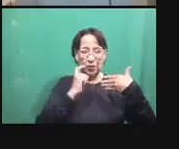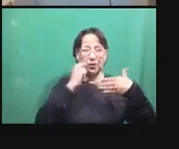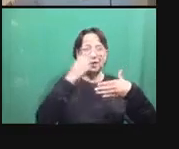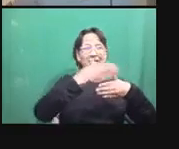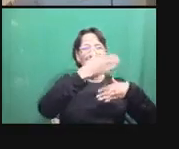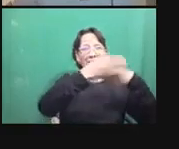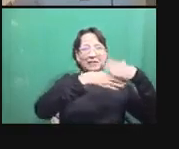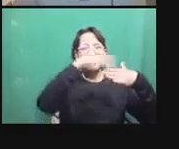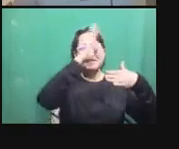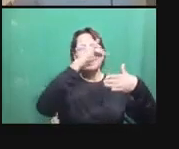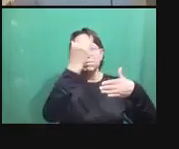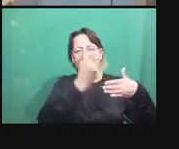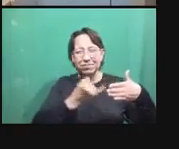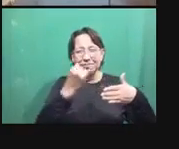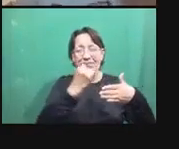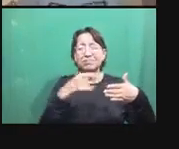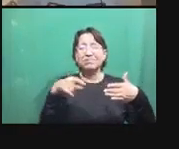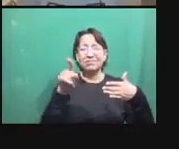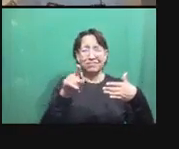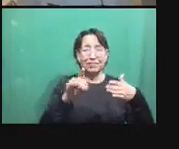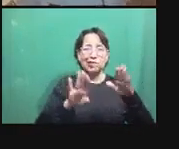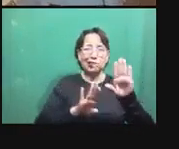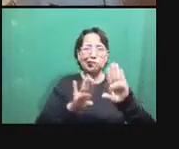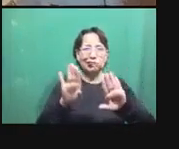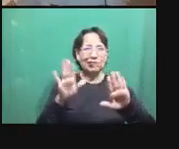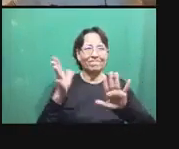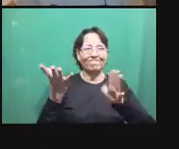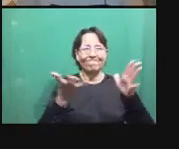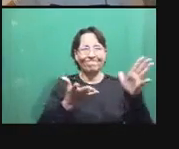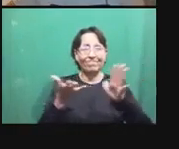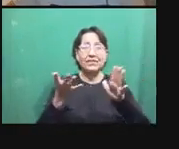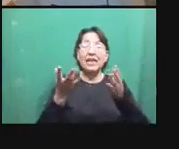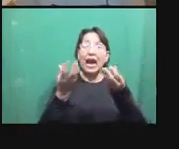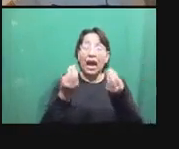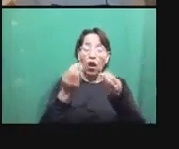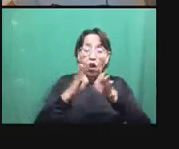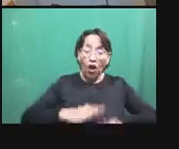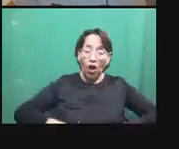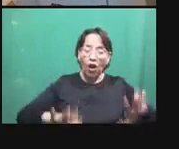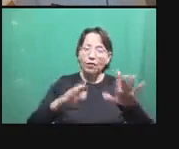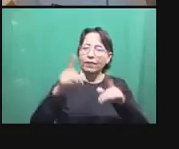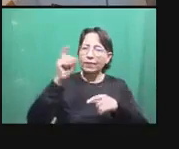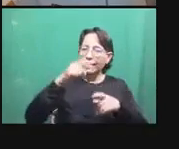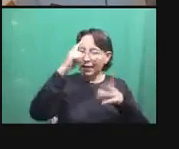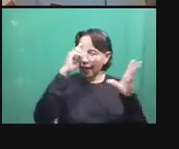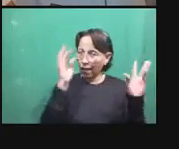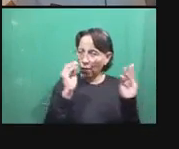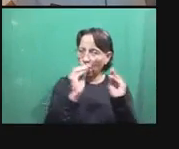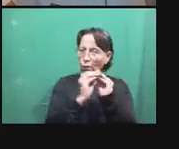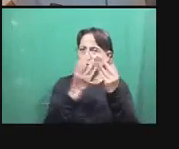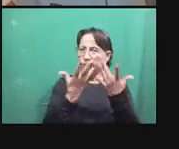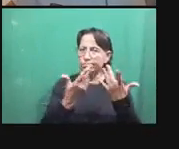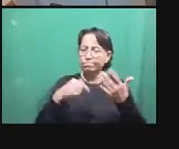patrimonio son evidentes. Espacios como estos son cruciales para llegar a acuerdos en común de lo que es el patrimonio en una ciudad